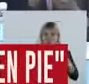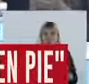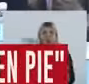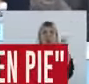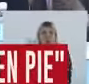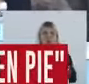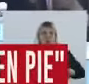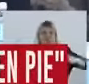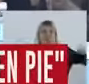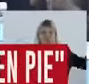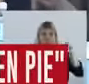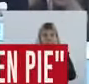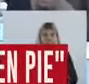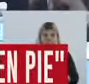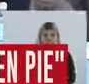economía.